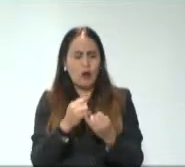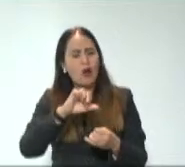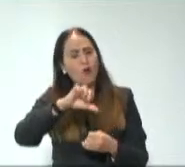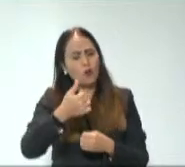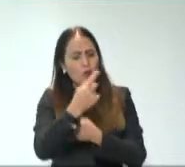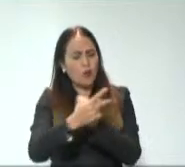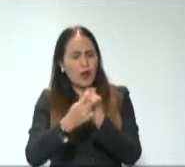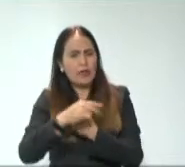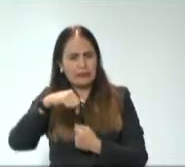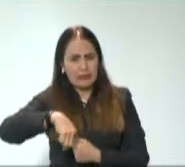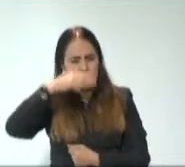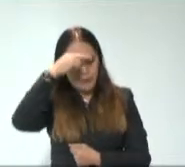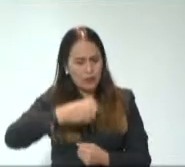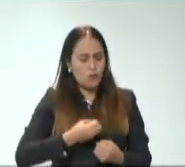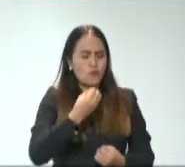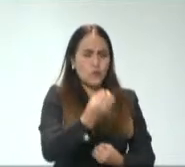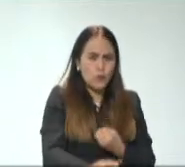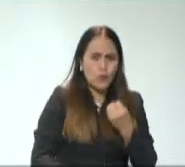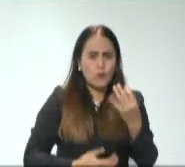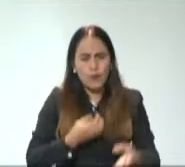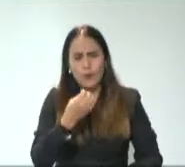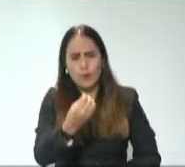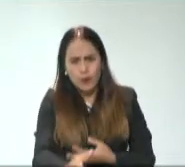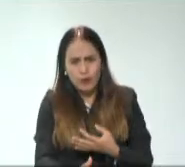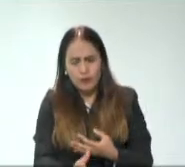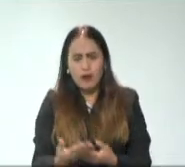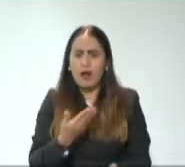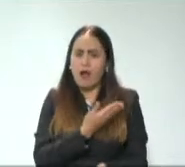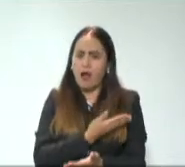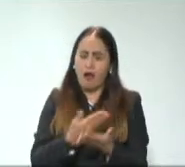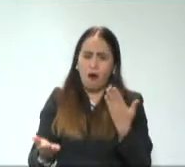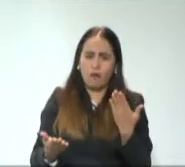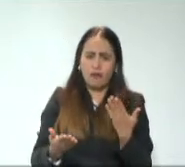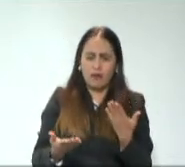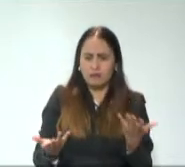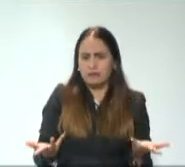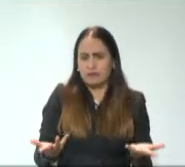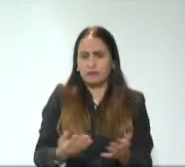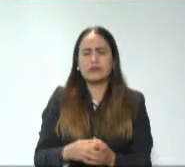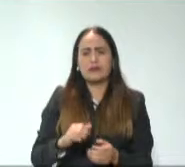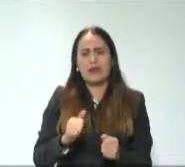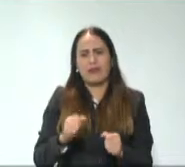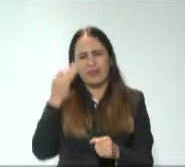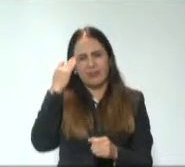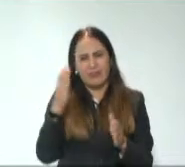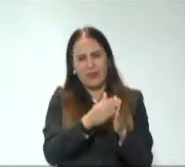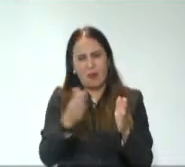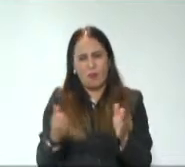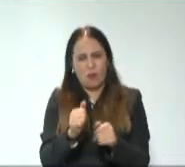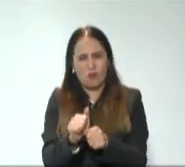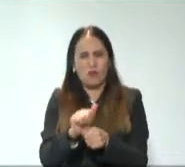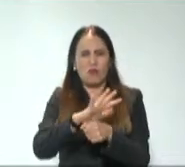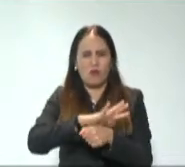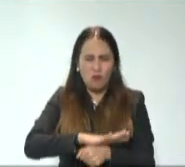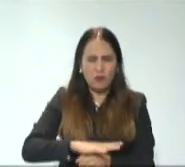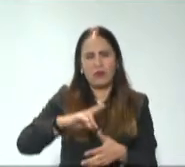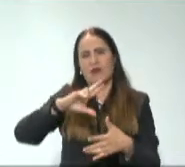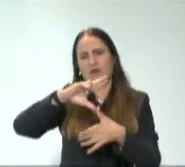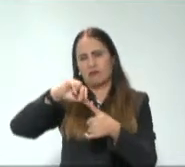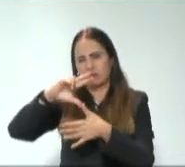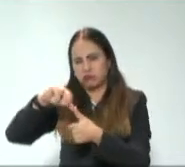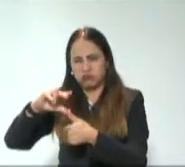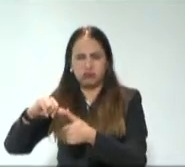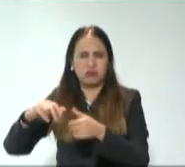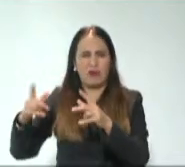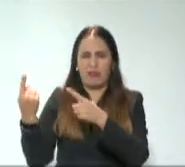México también es un país oferente y ahora que estamos en los temas del covid y de los fenómenos naturales en Centroamérica